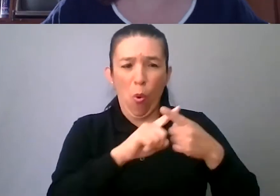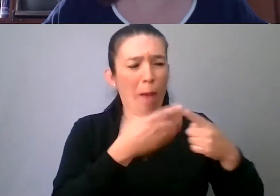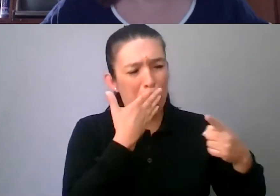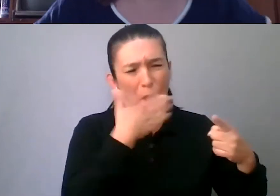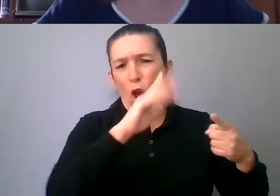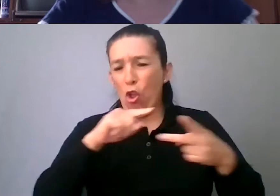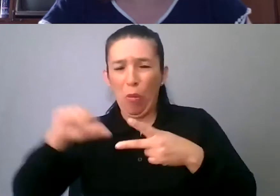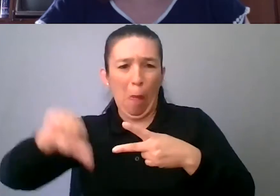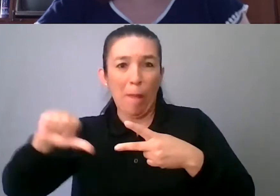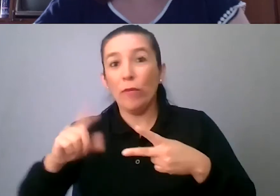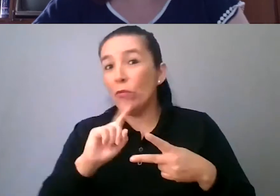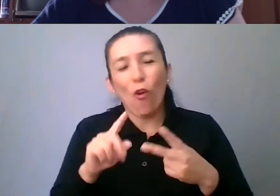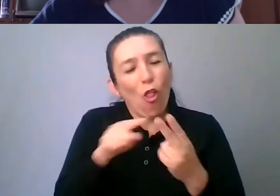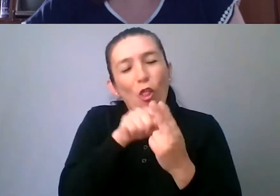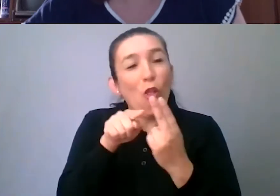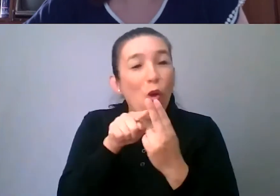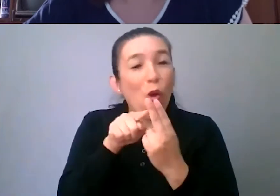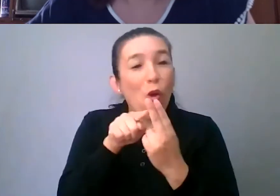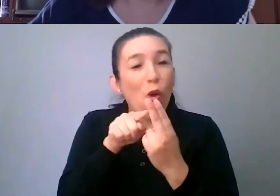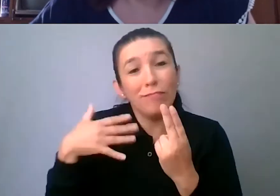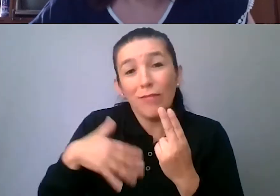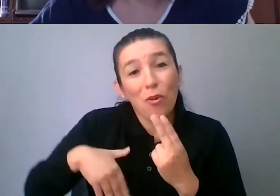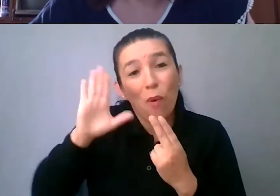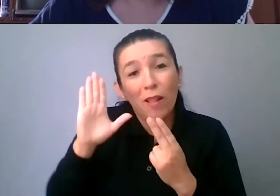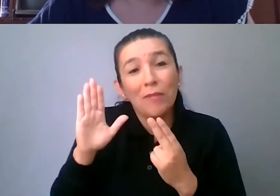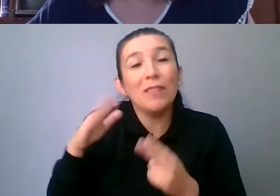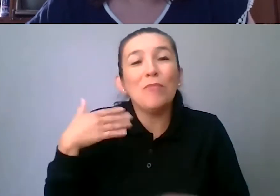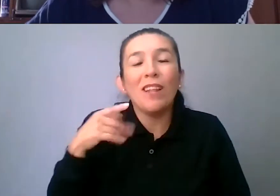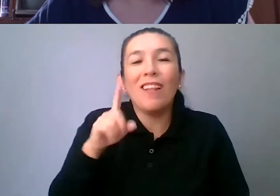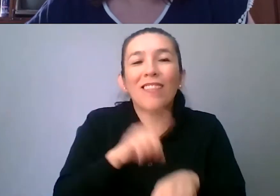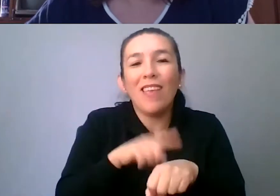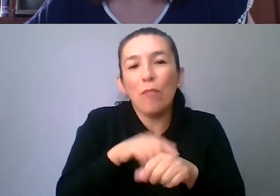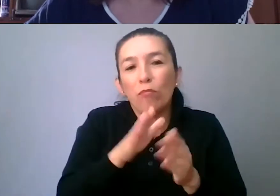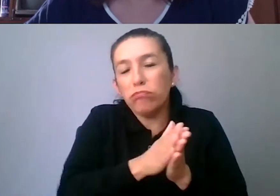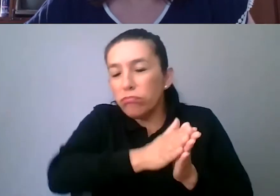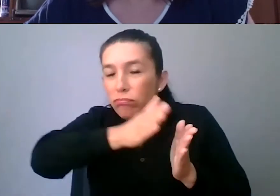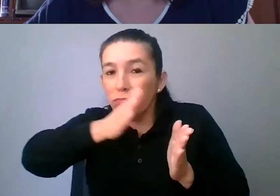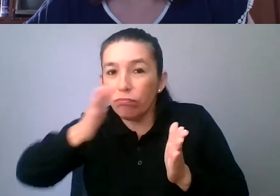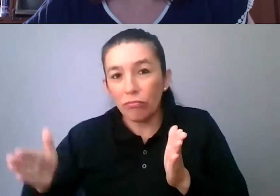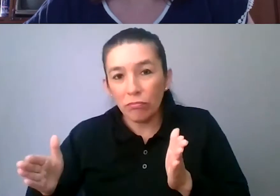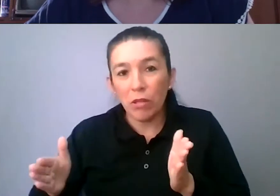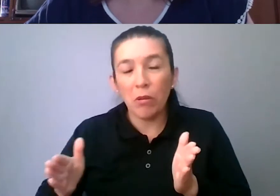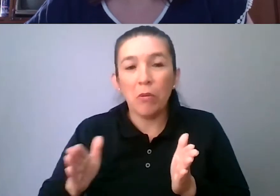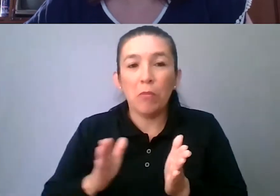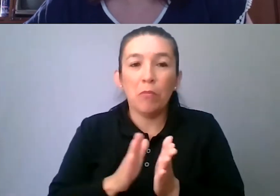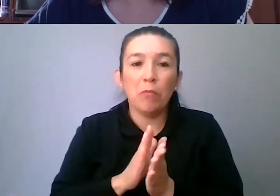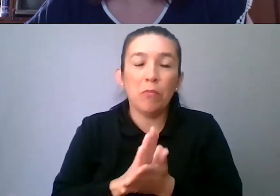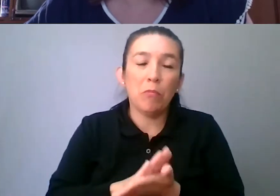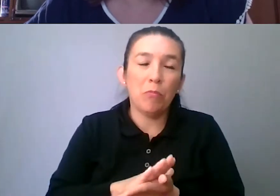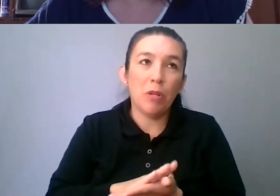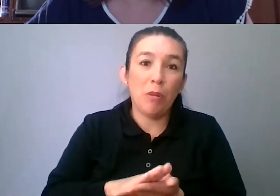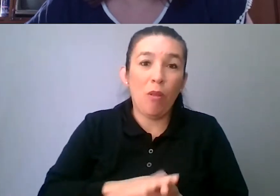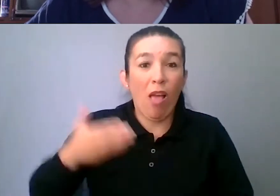que existen. Pero eso tiene que ver con una época, no sé, pues anteriormente se creía mucho